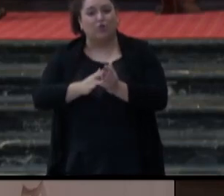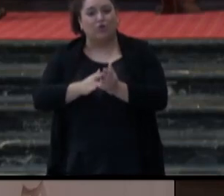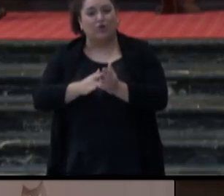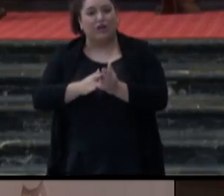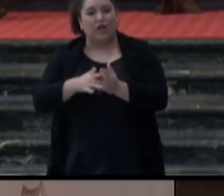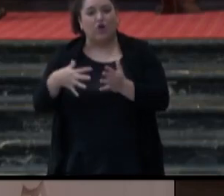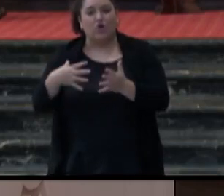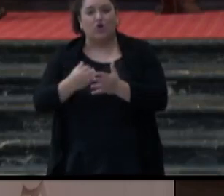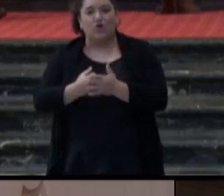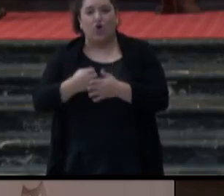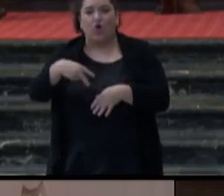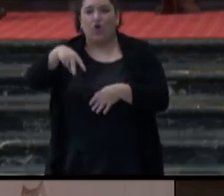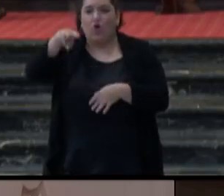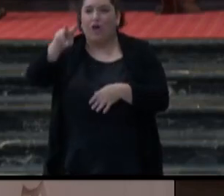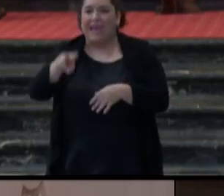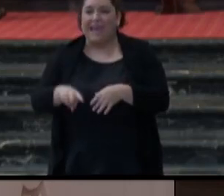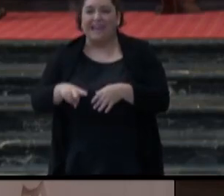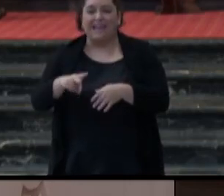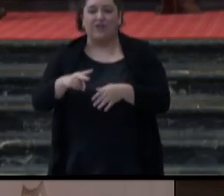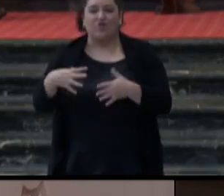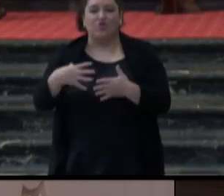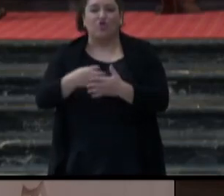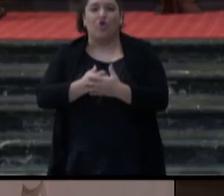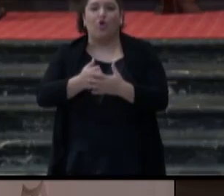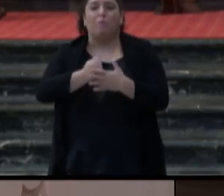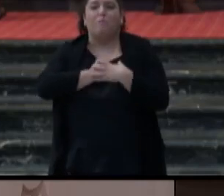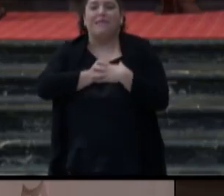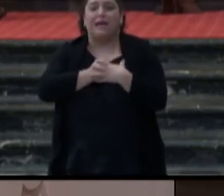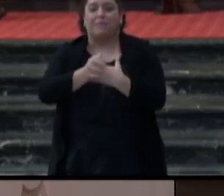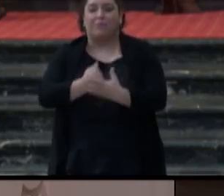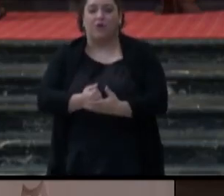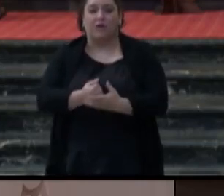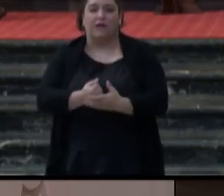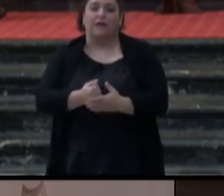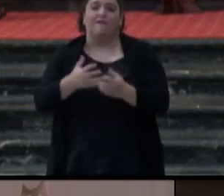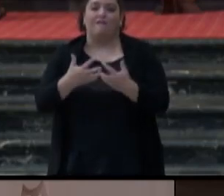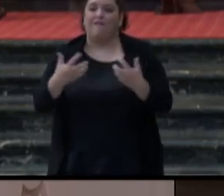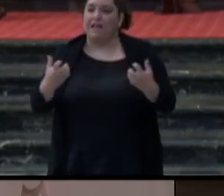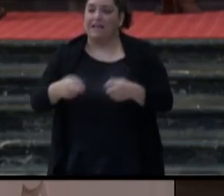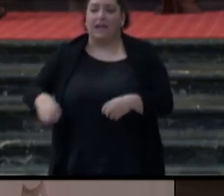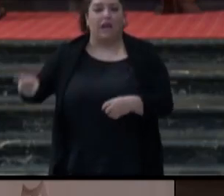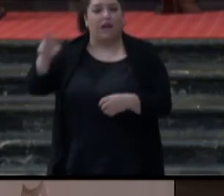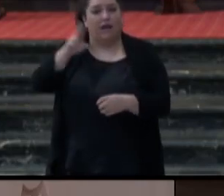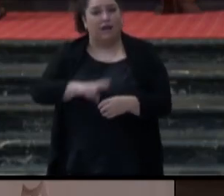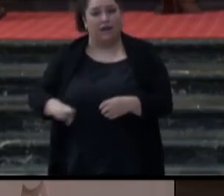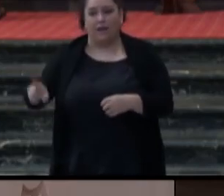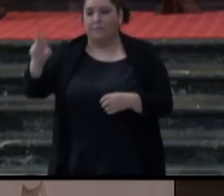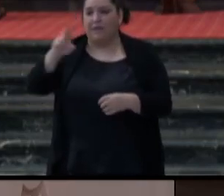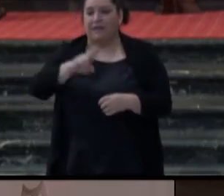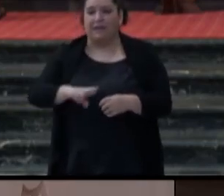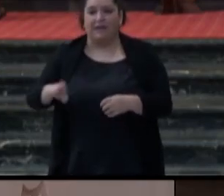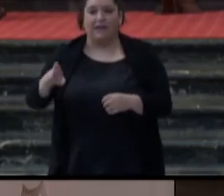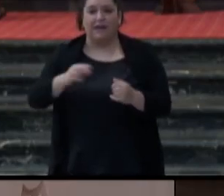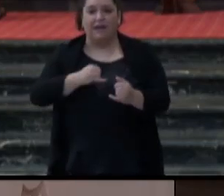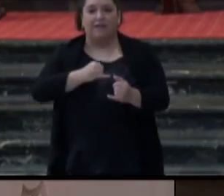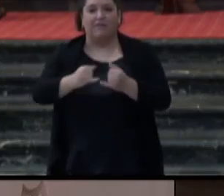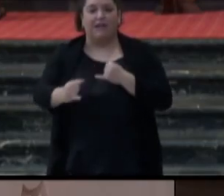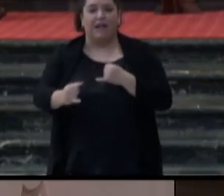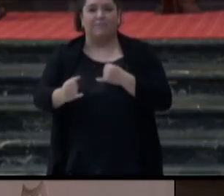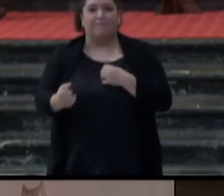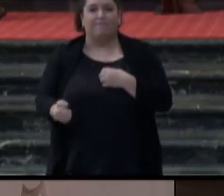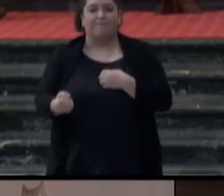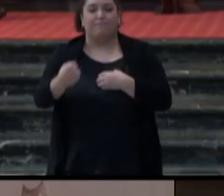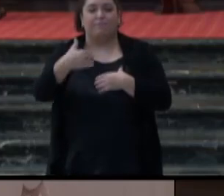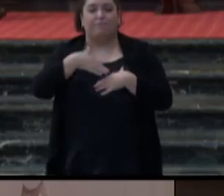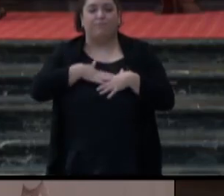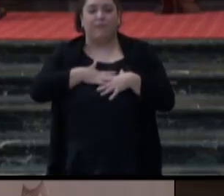amor y la veía continuamente y la repetía continuamente y le llenaba el corazón porque eso le